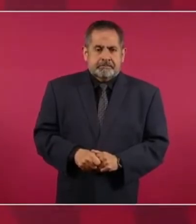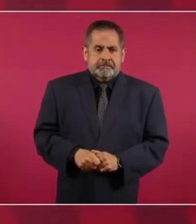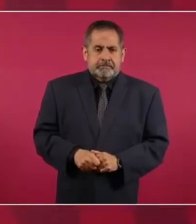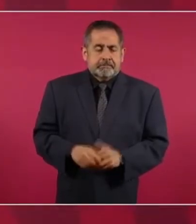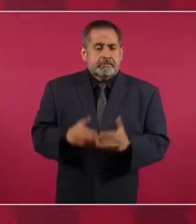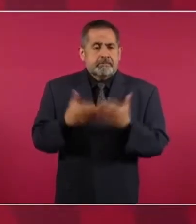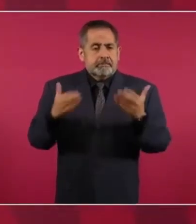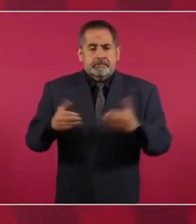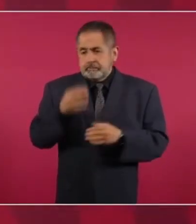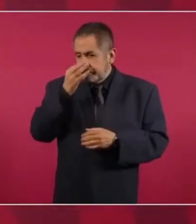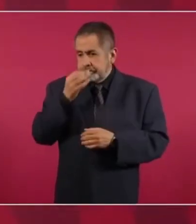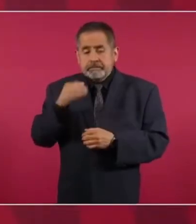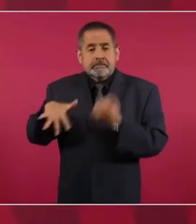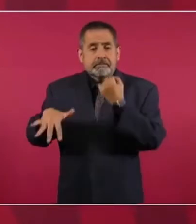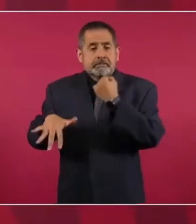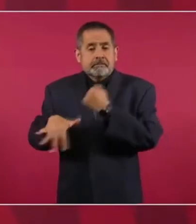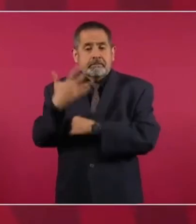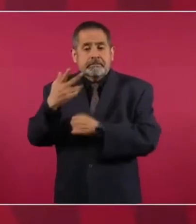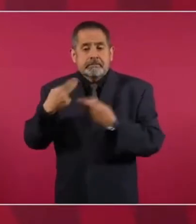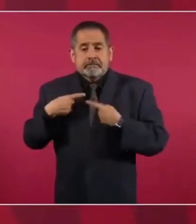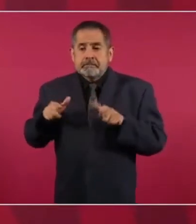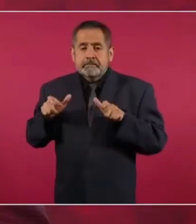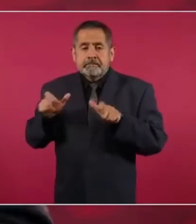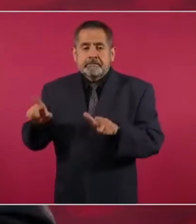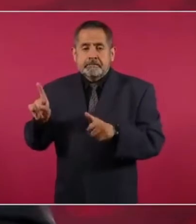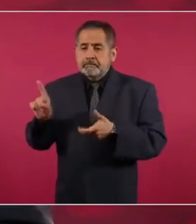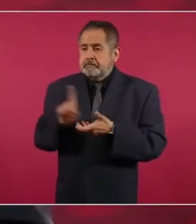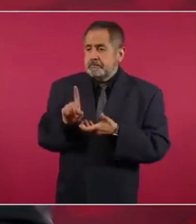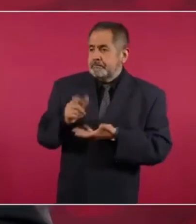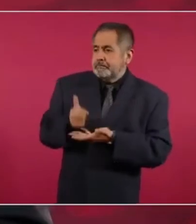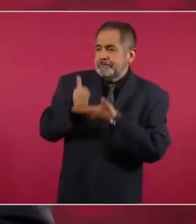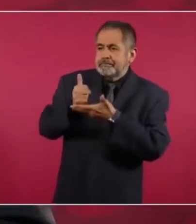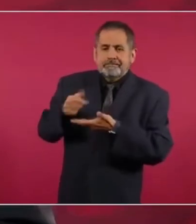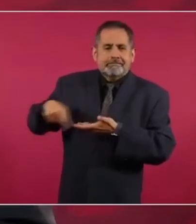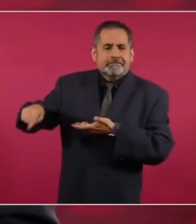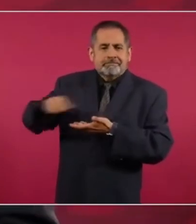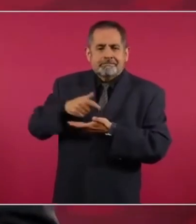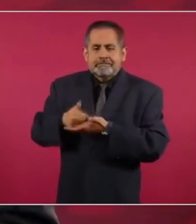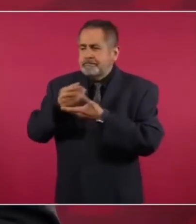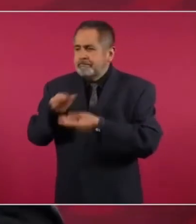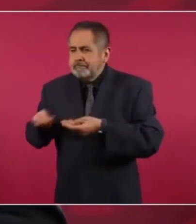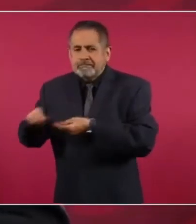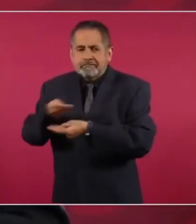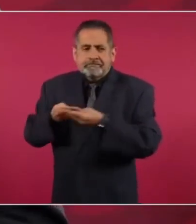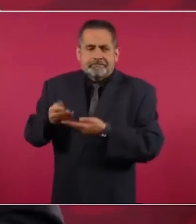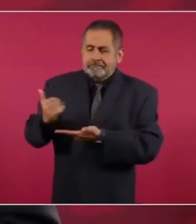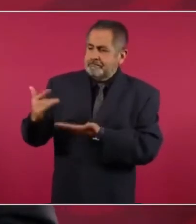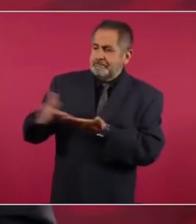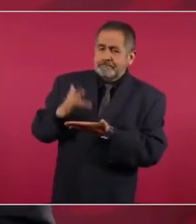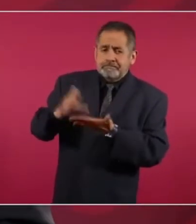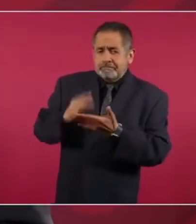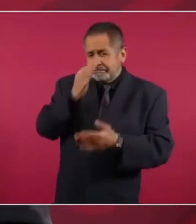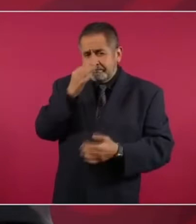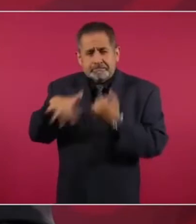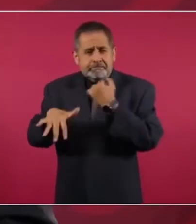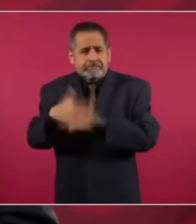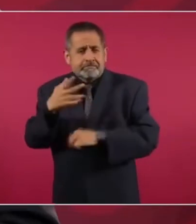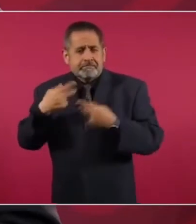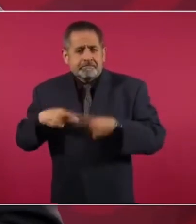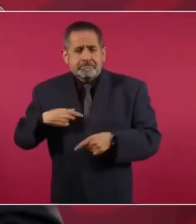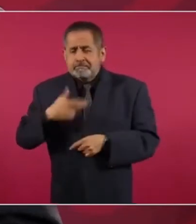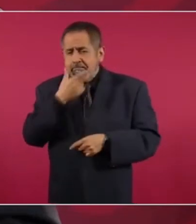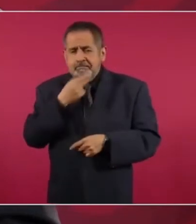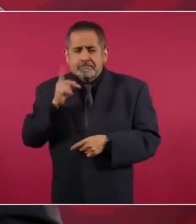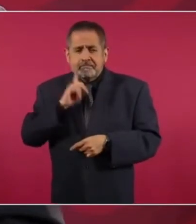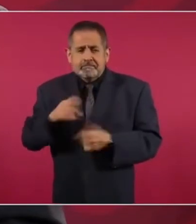Ahora son 15 los de ayudantía, los que me apoyan,